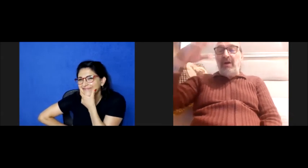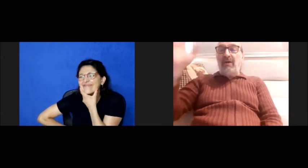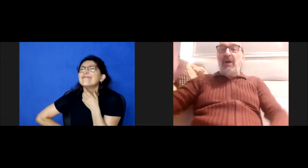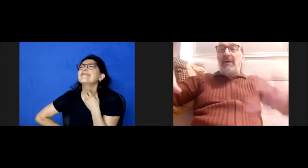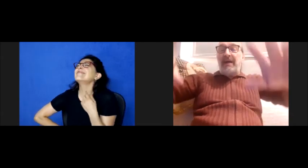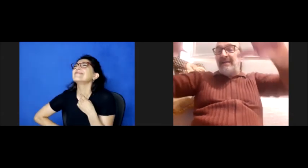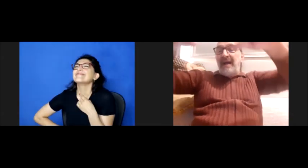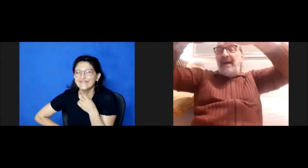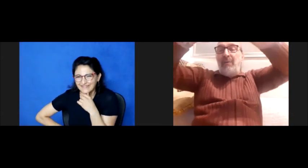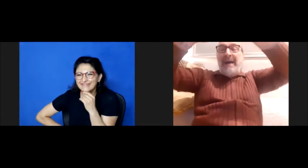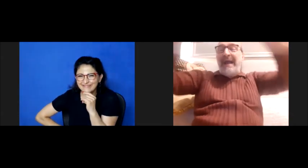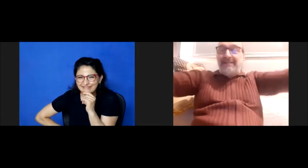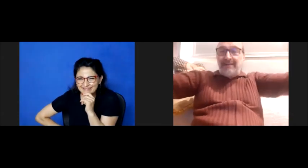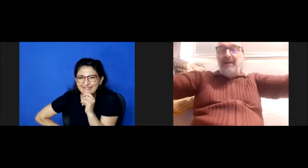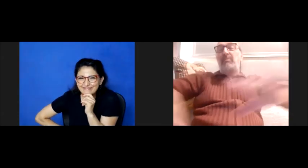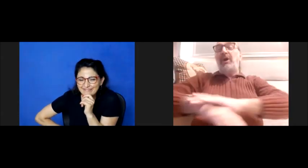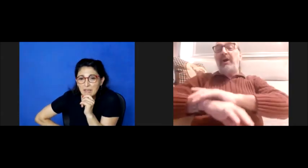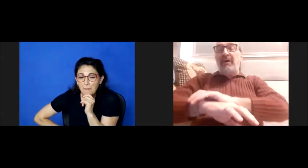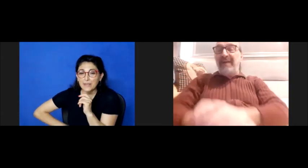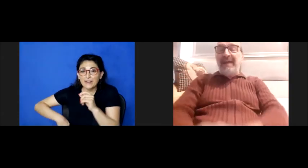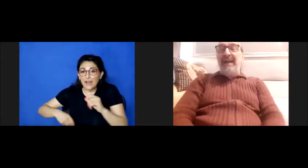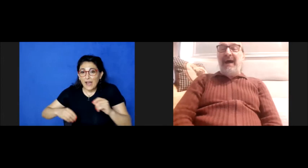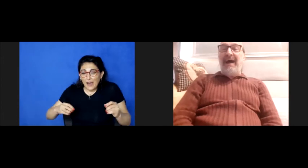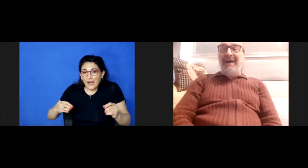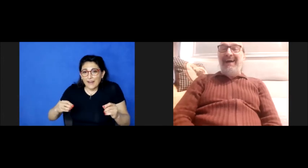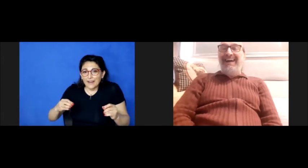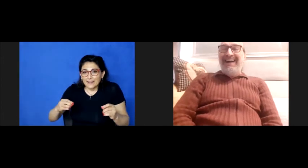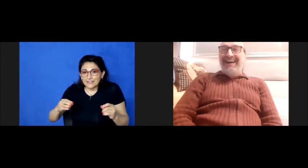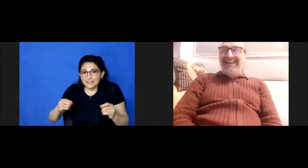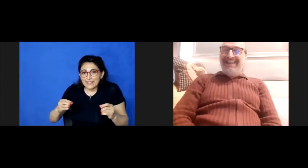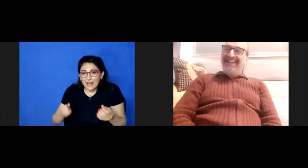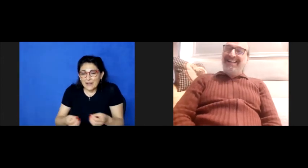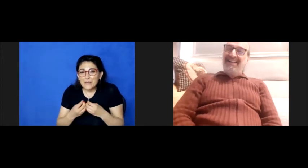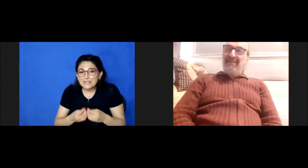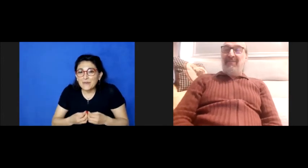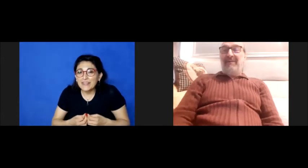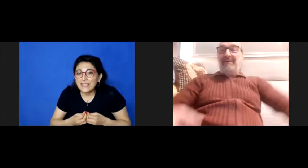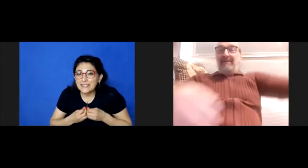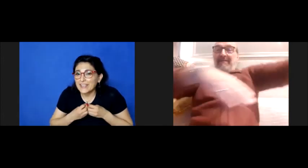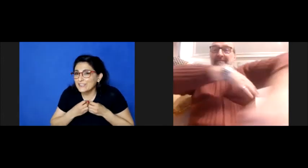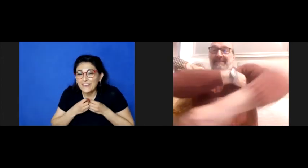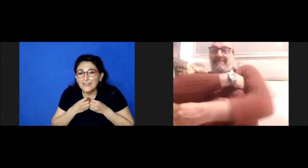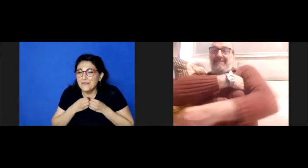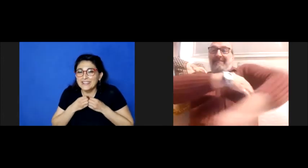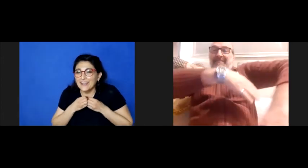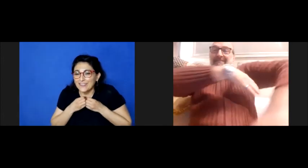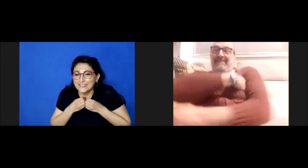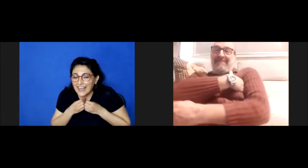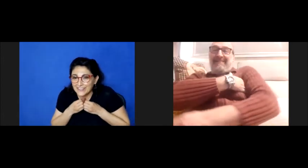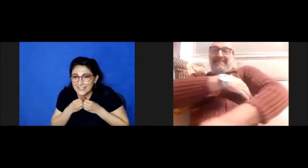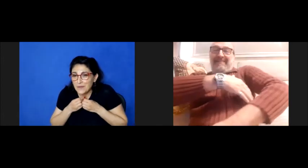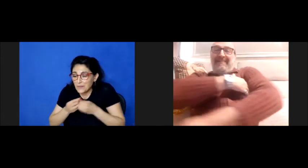pero que hagan los baguettes, pero que no vengan a... Pero si vos dijiste que todo lo inventaron